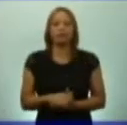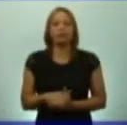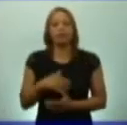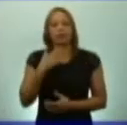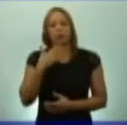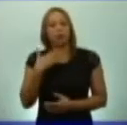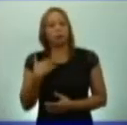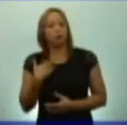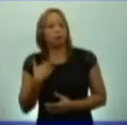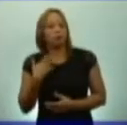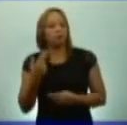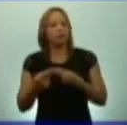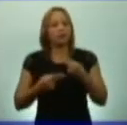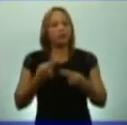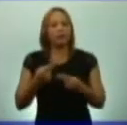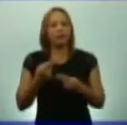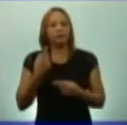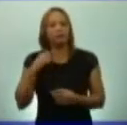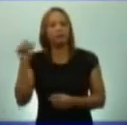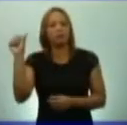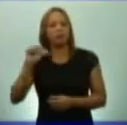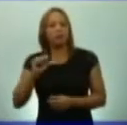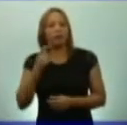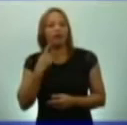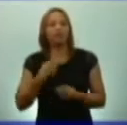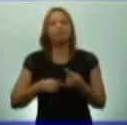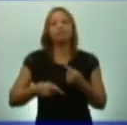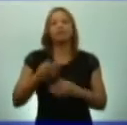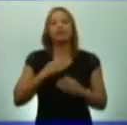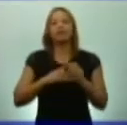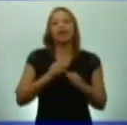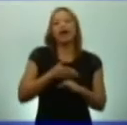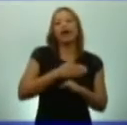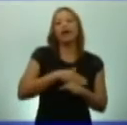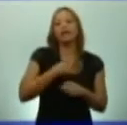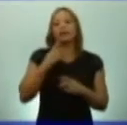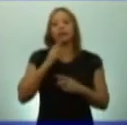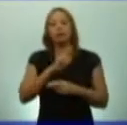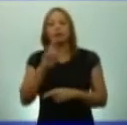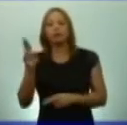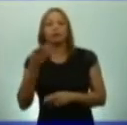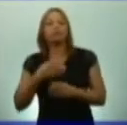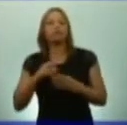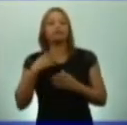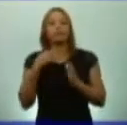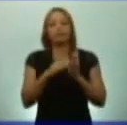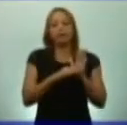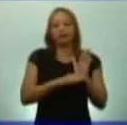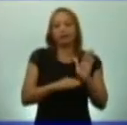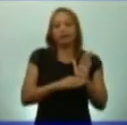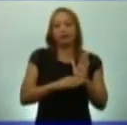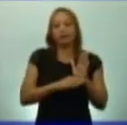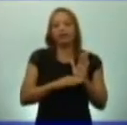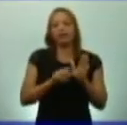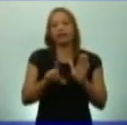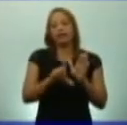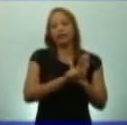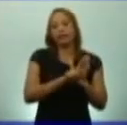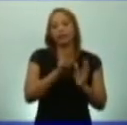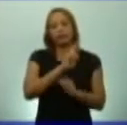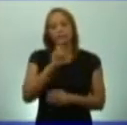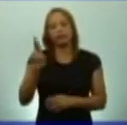del imperialismo y de la contrarrevolución ante las primeras medidas y leyes revolucionarias. El bloqueo